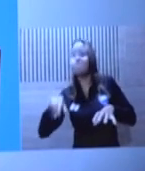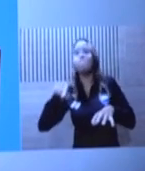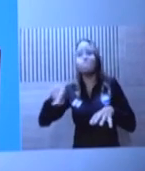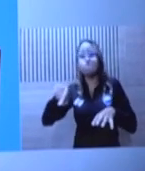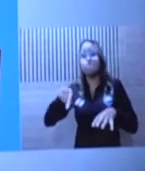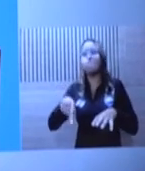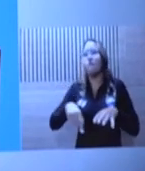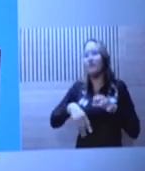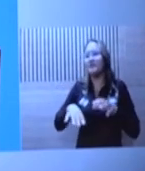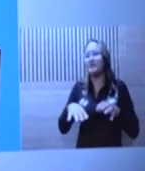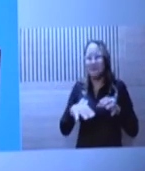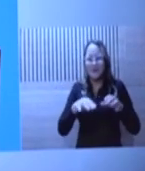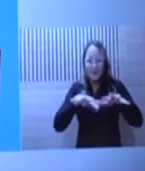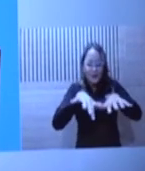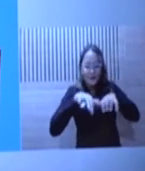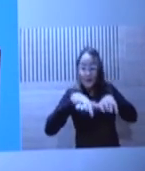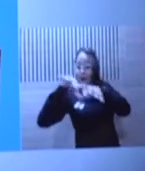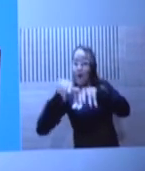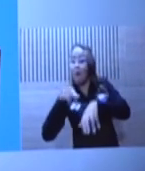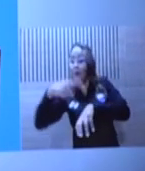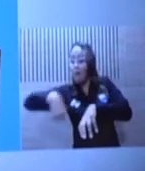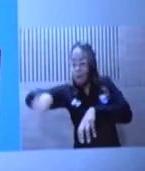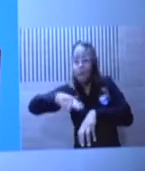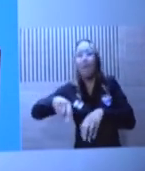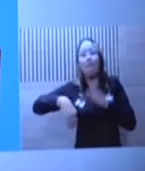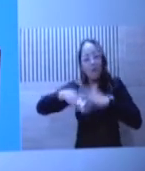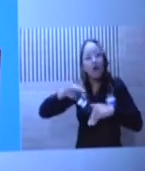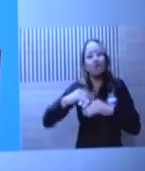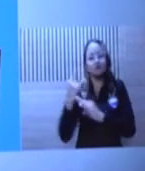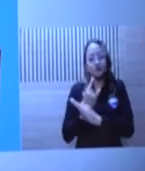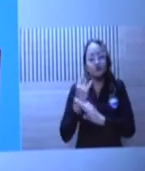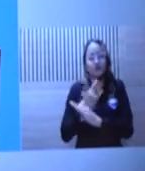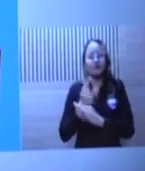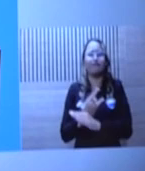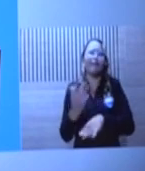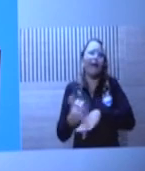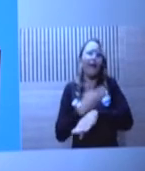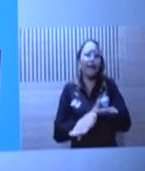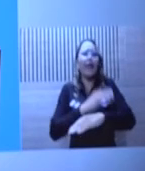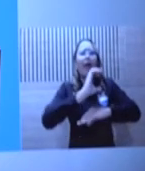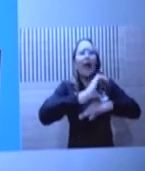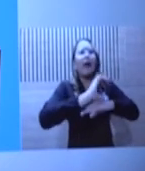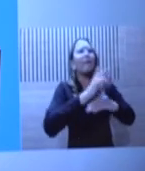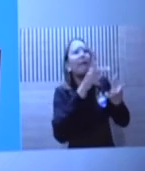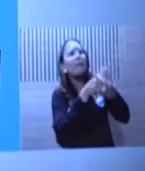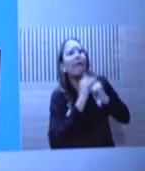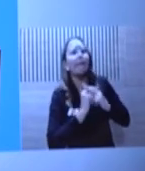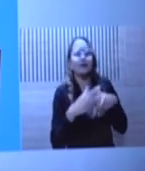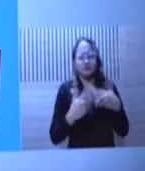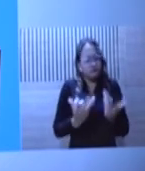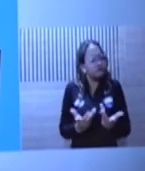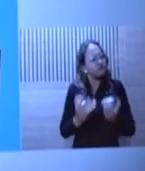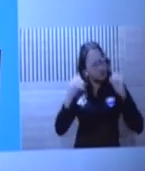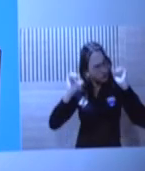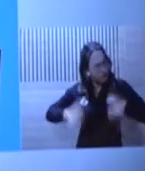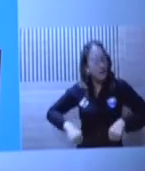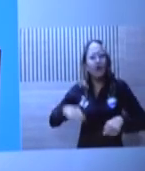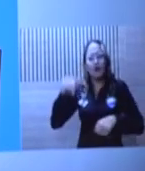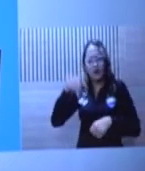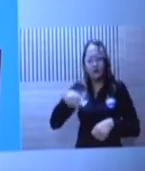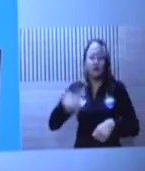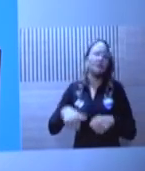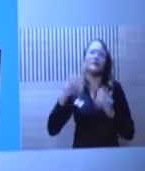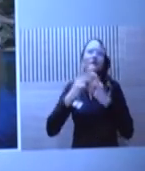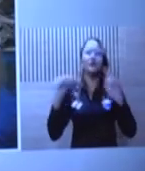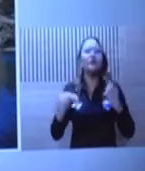alquilar camac para Unos muchachos que están en formación cuando eso podía ser un concierto para la ciudad que se puede ofrecer gratuitamente aquí Hay muchísimo para ofertarle a